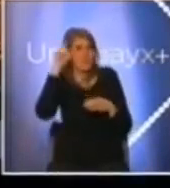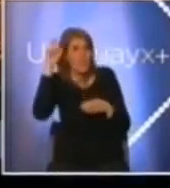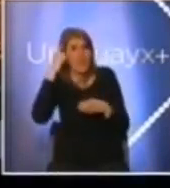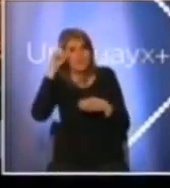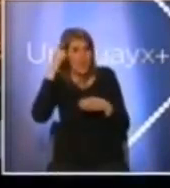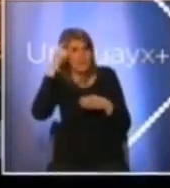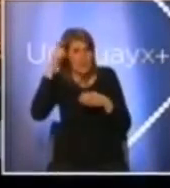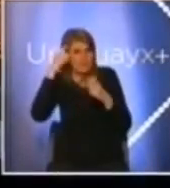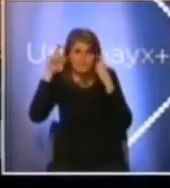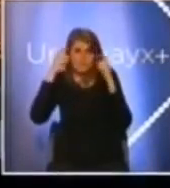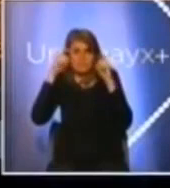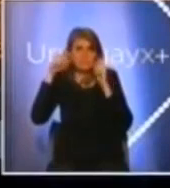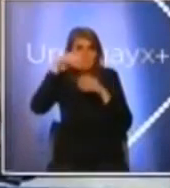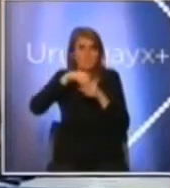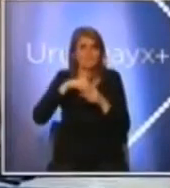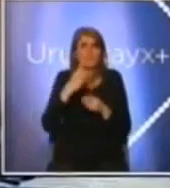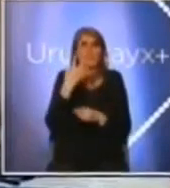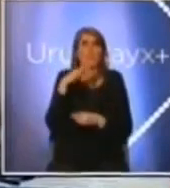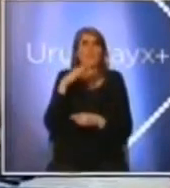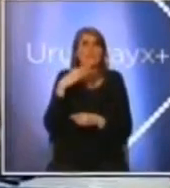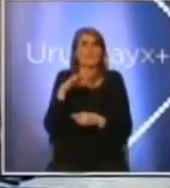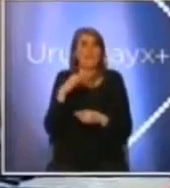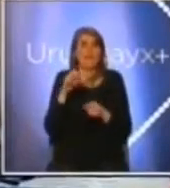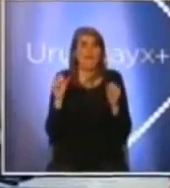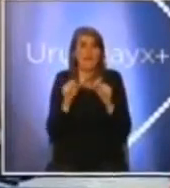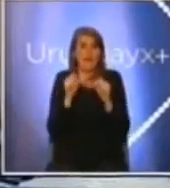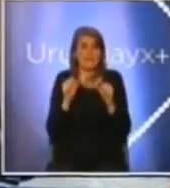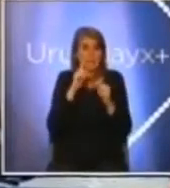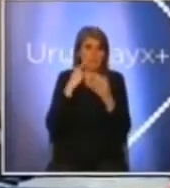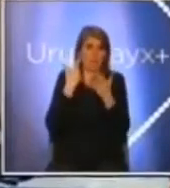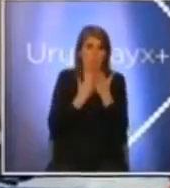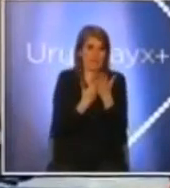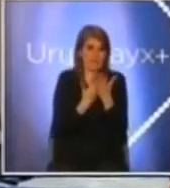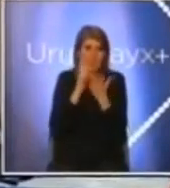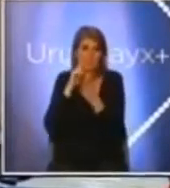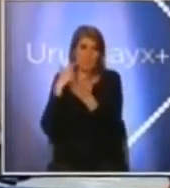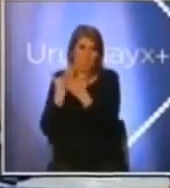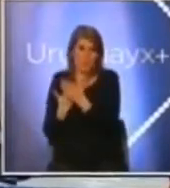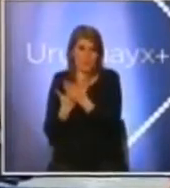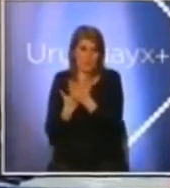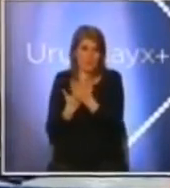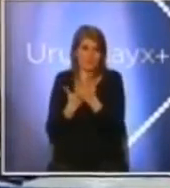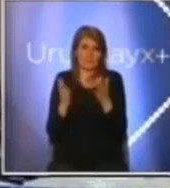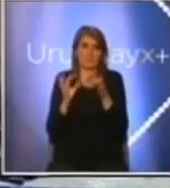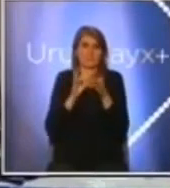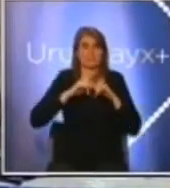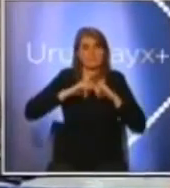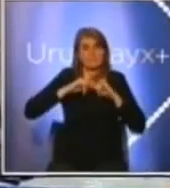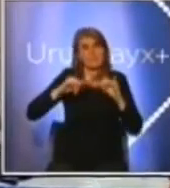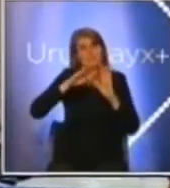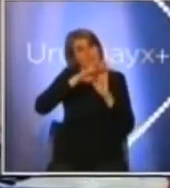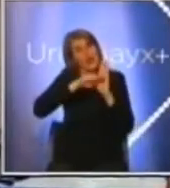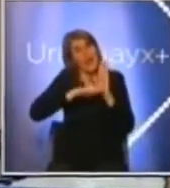cuya misión sea únicamente generar propuestas. unificar los programas de promoción de la